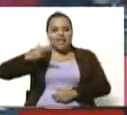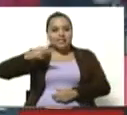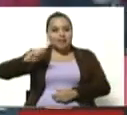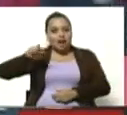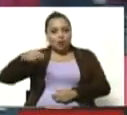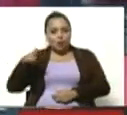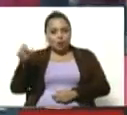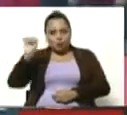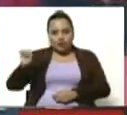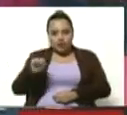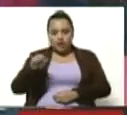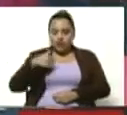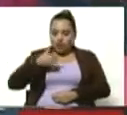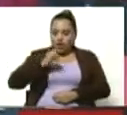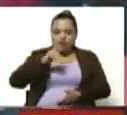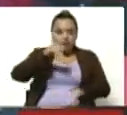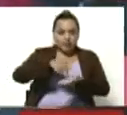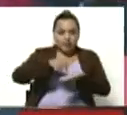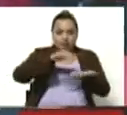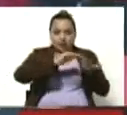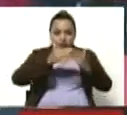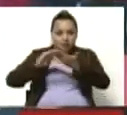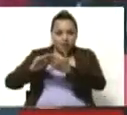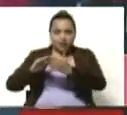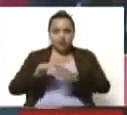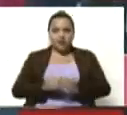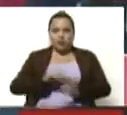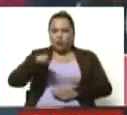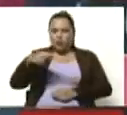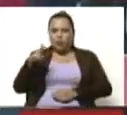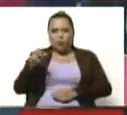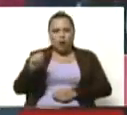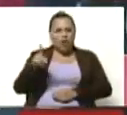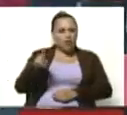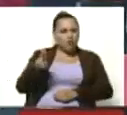pertenezco a la comunidad el guaruro que